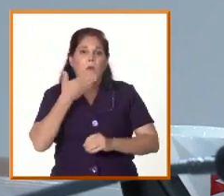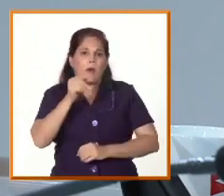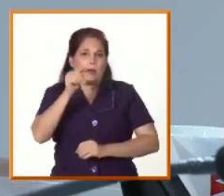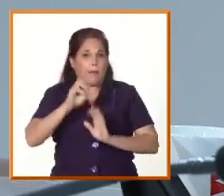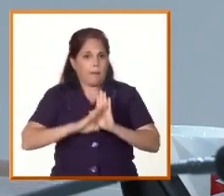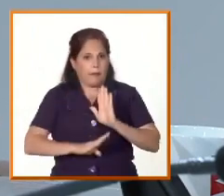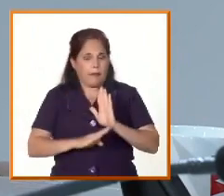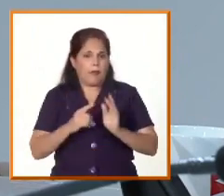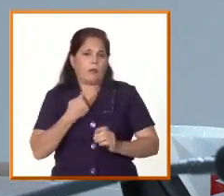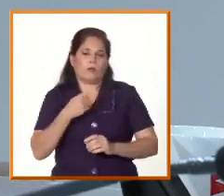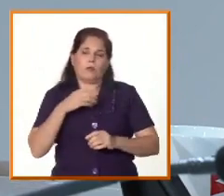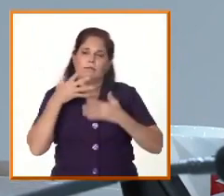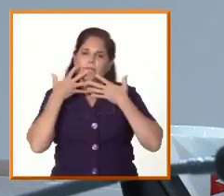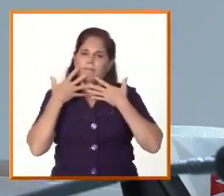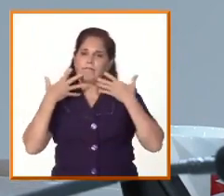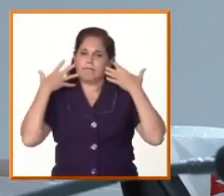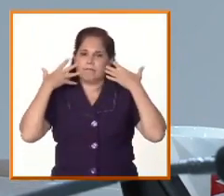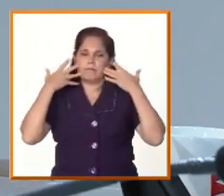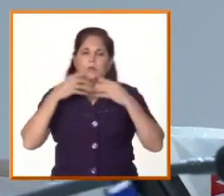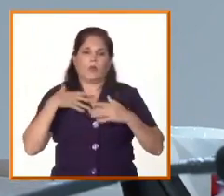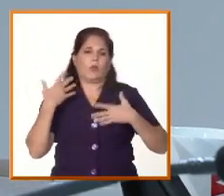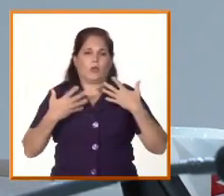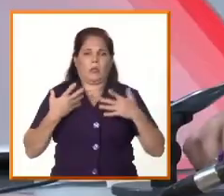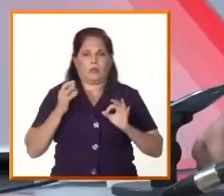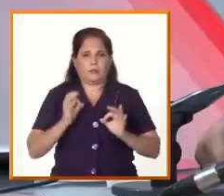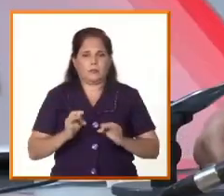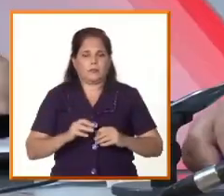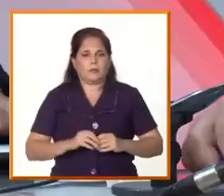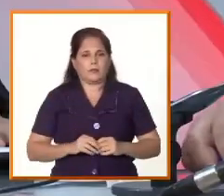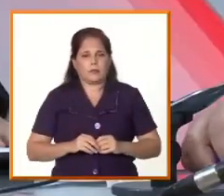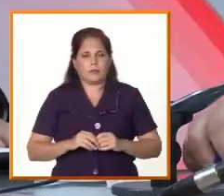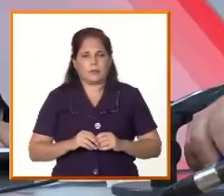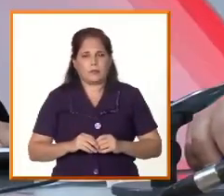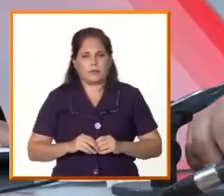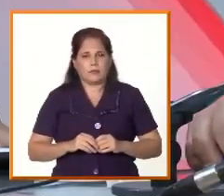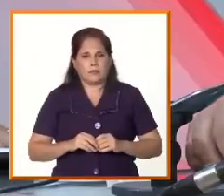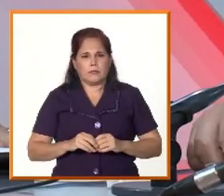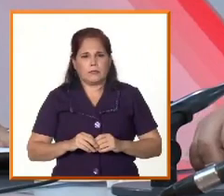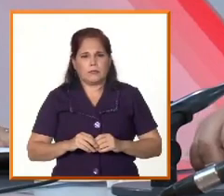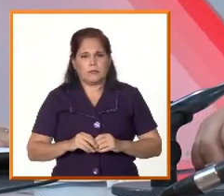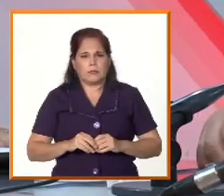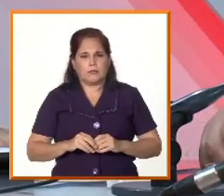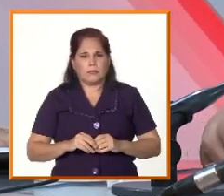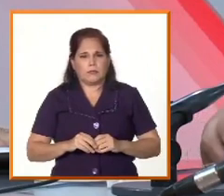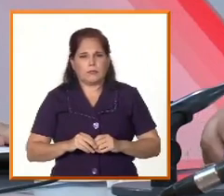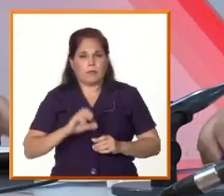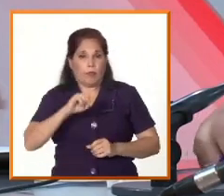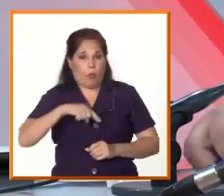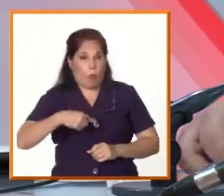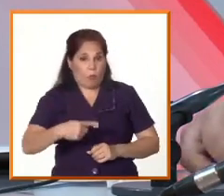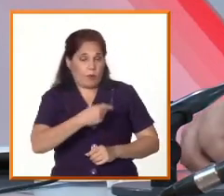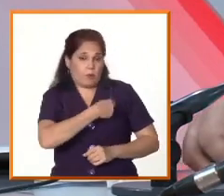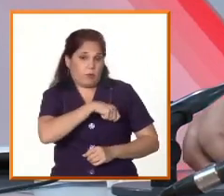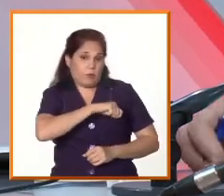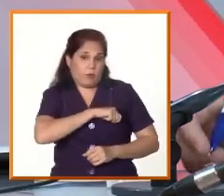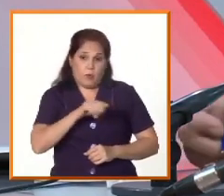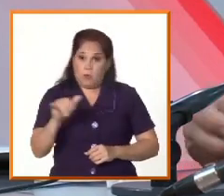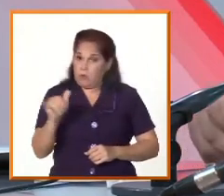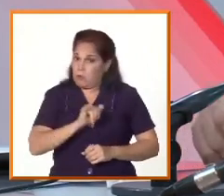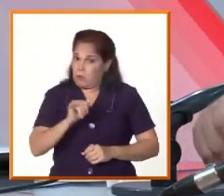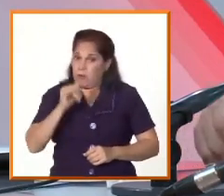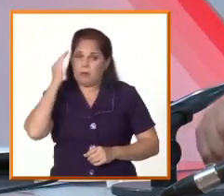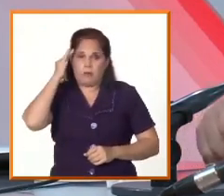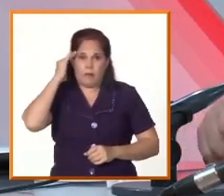nuestros pescadores parte de esa dinámica también y de escucha de las opiniones nuestras población y que